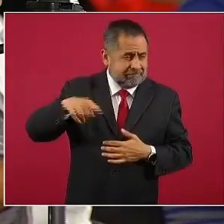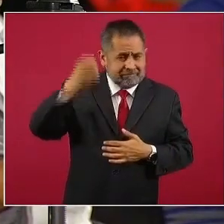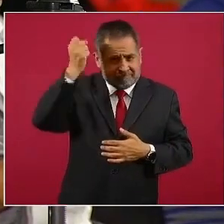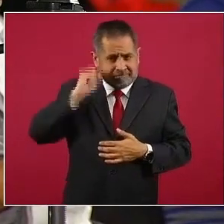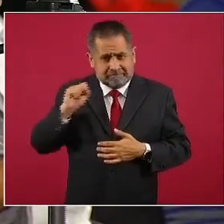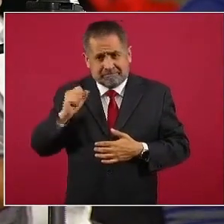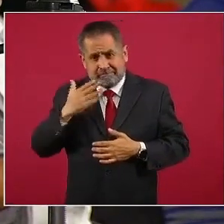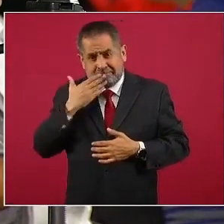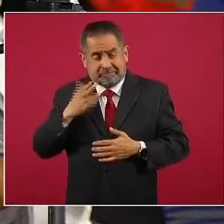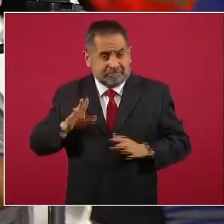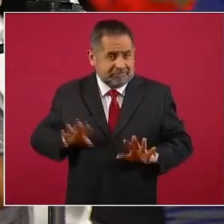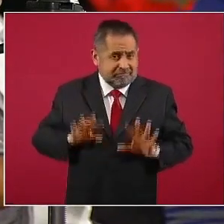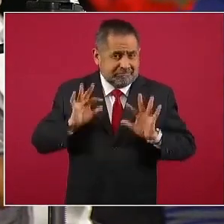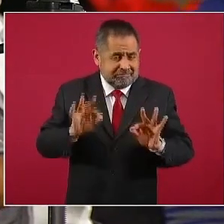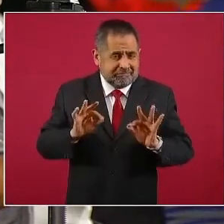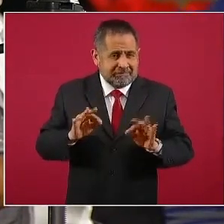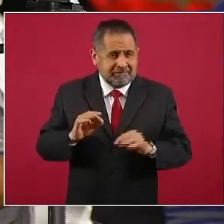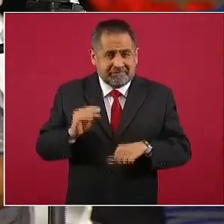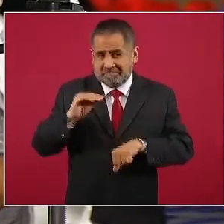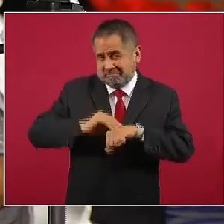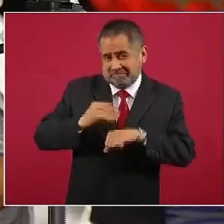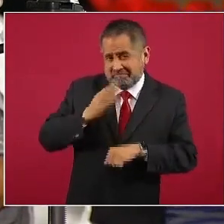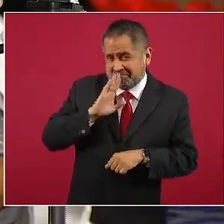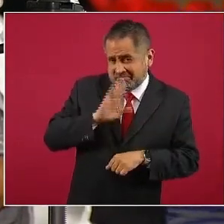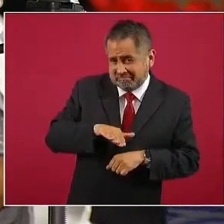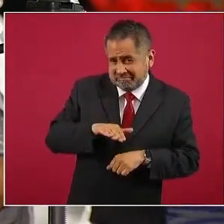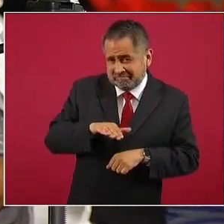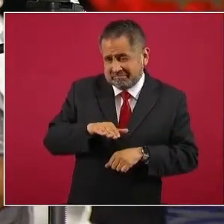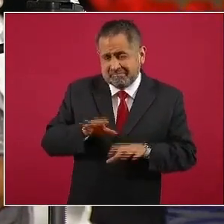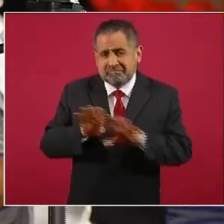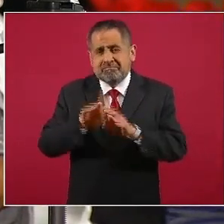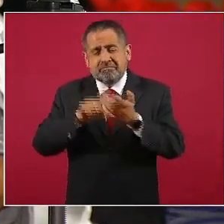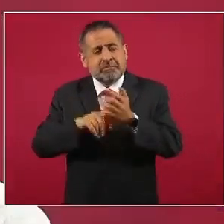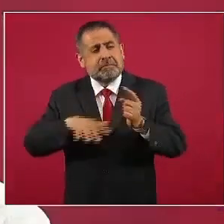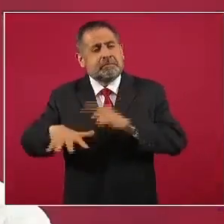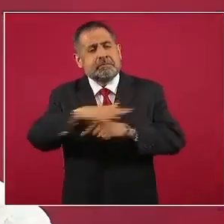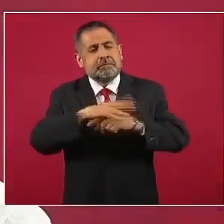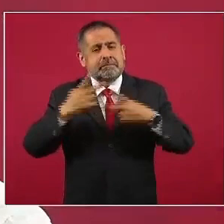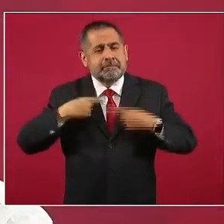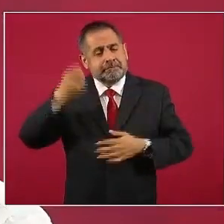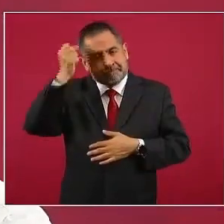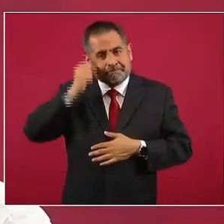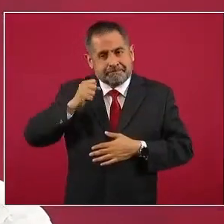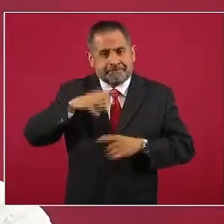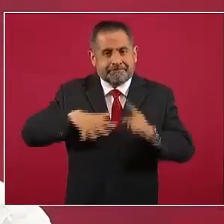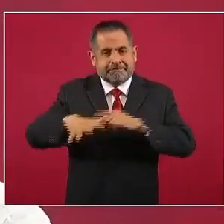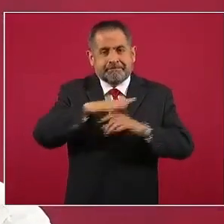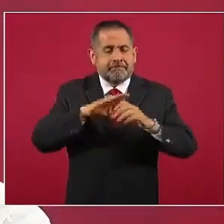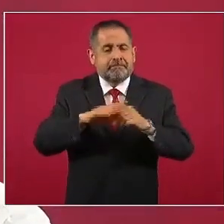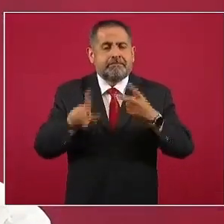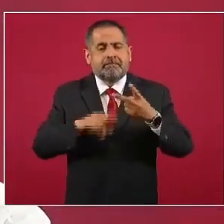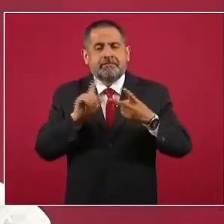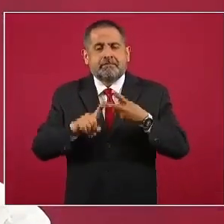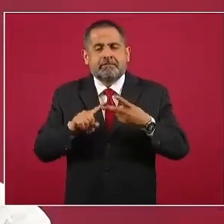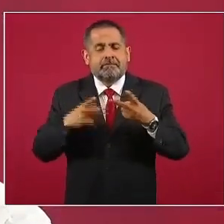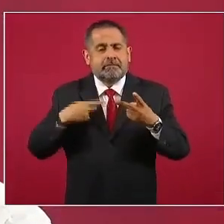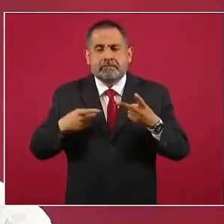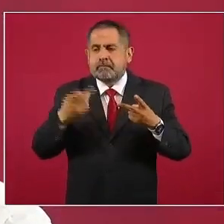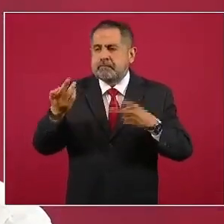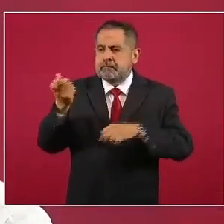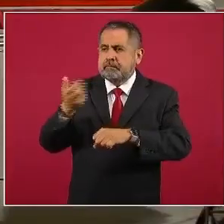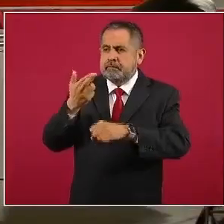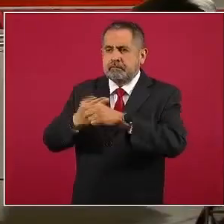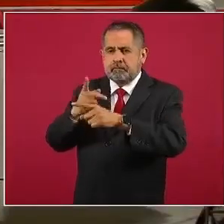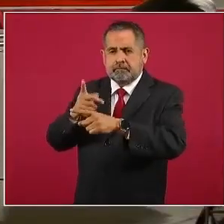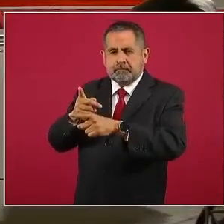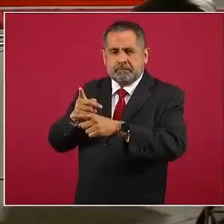de una manera no apropiada? ¿Cómo ve el comportamiento de los sinaloenses? Otra pregunta también para la señorita María